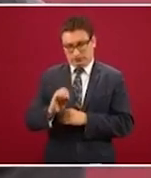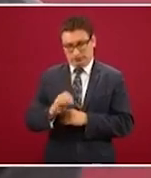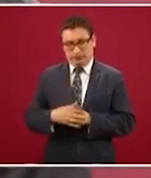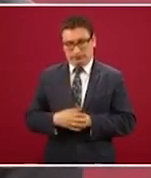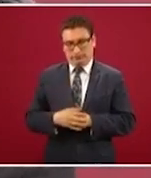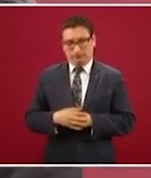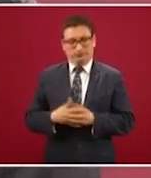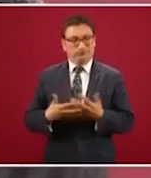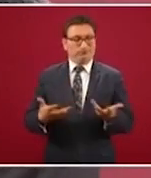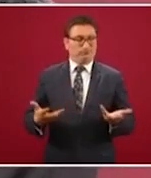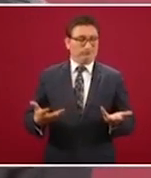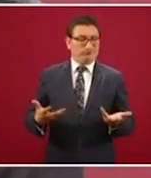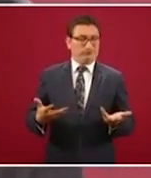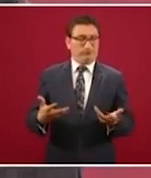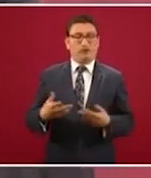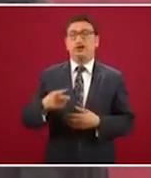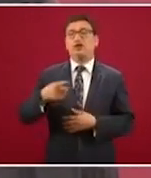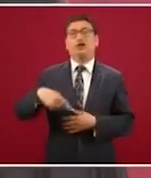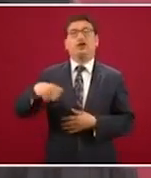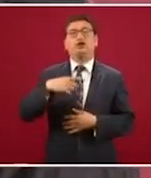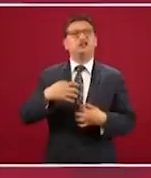Se enojan mucho porque